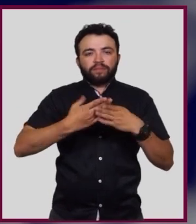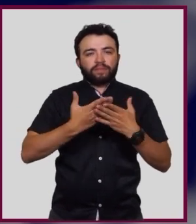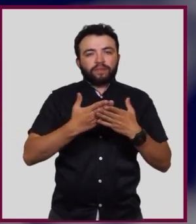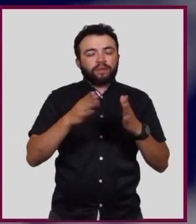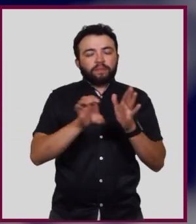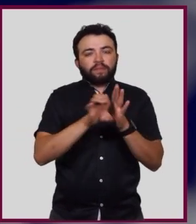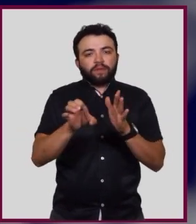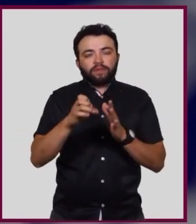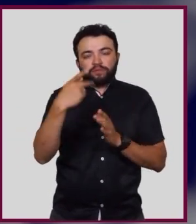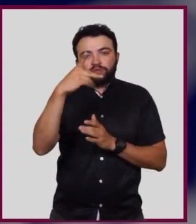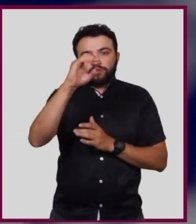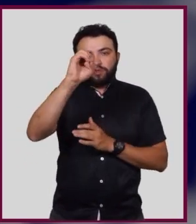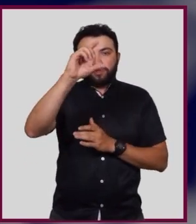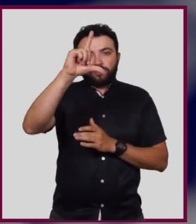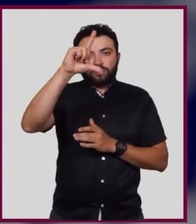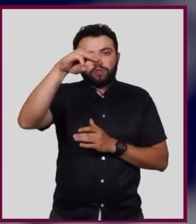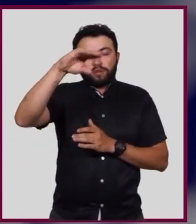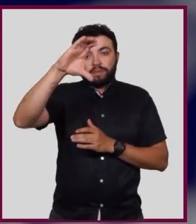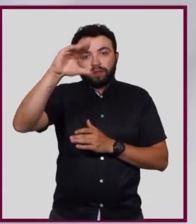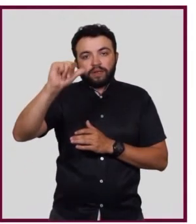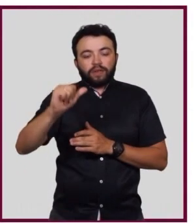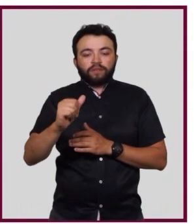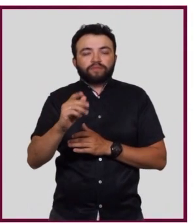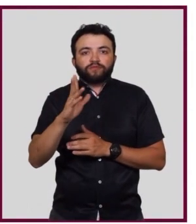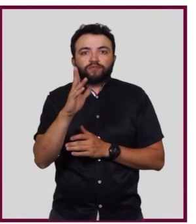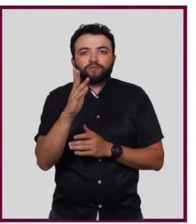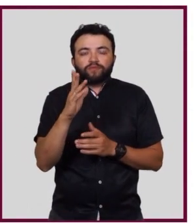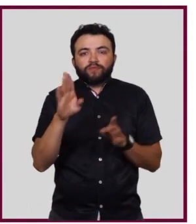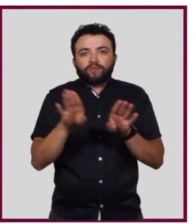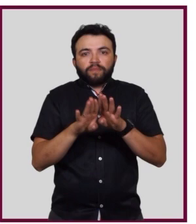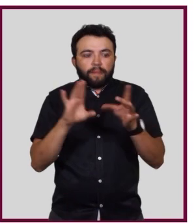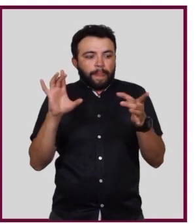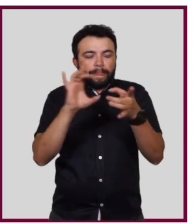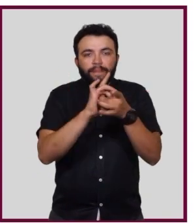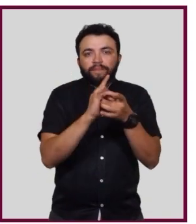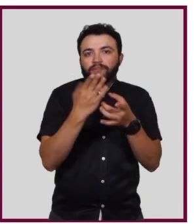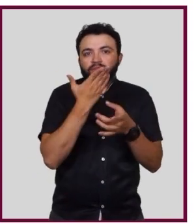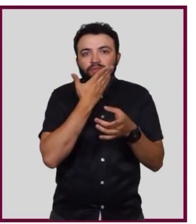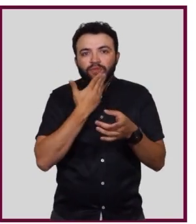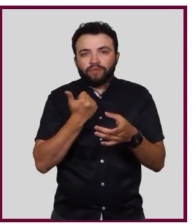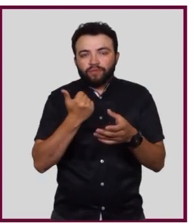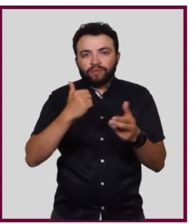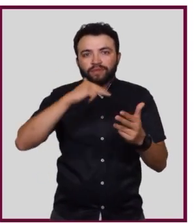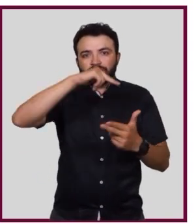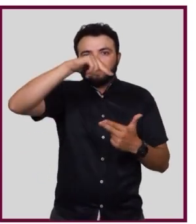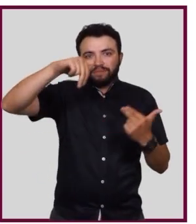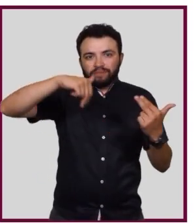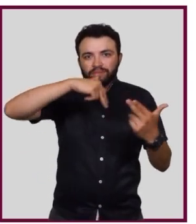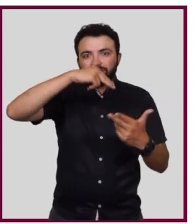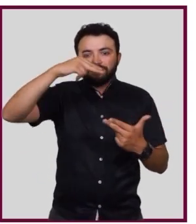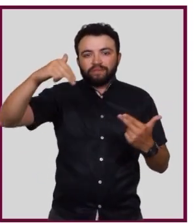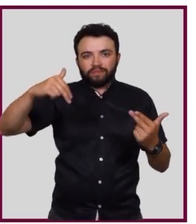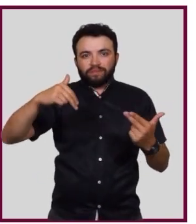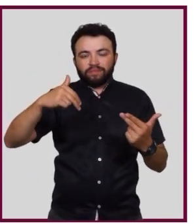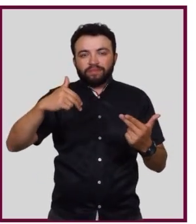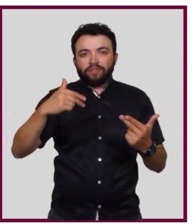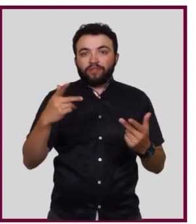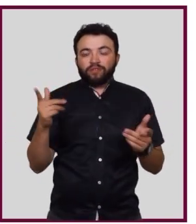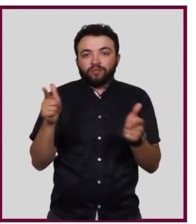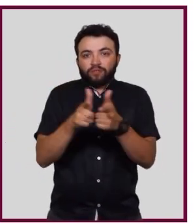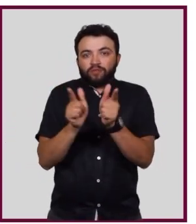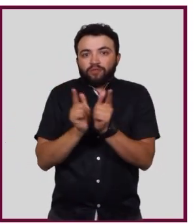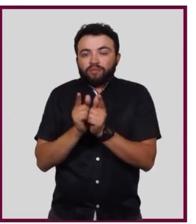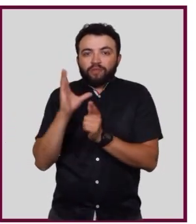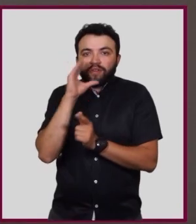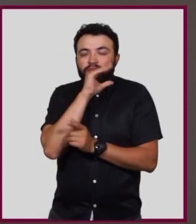de los olmecas pues no corresponde su haplogrupo con grupos africanos. Es así